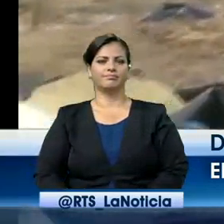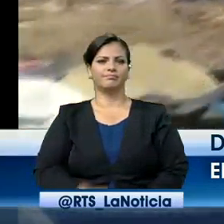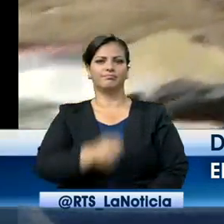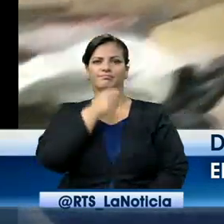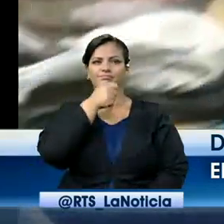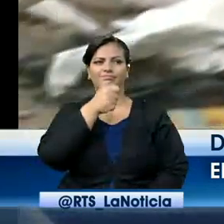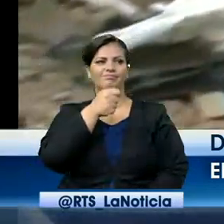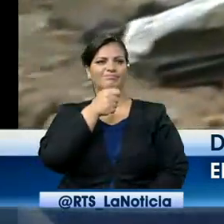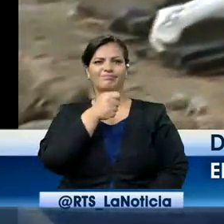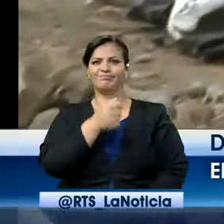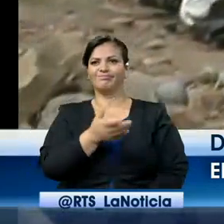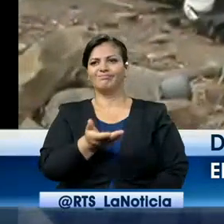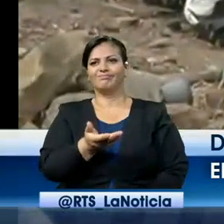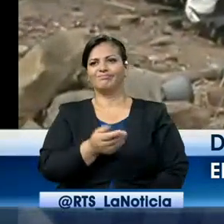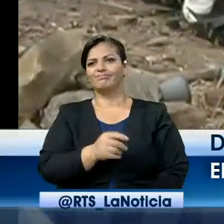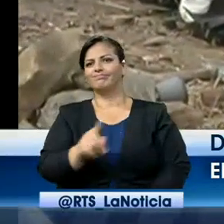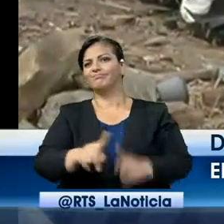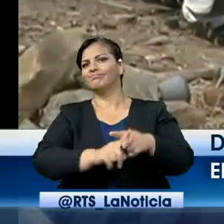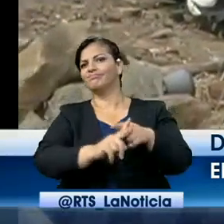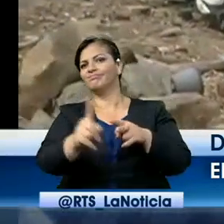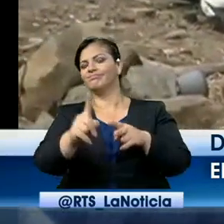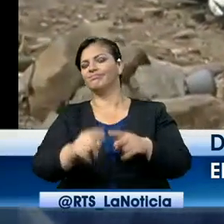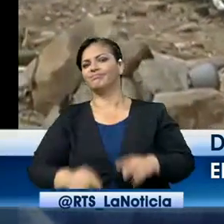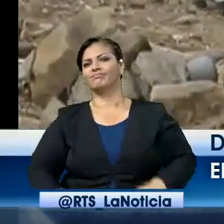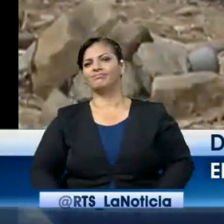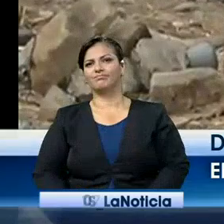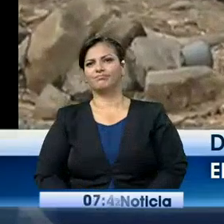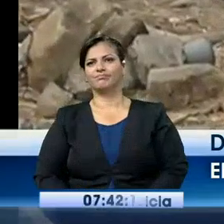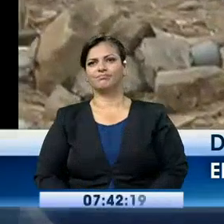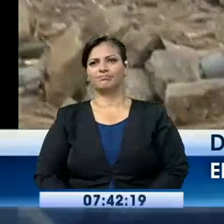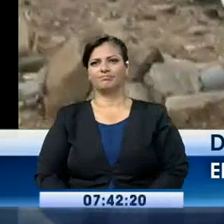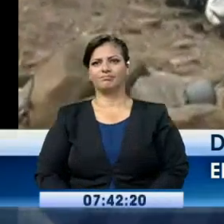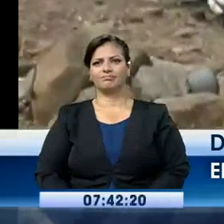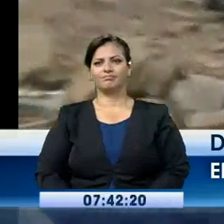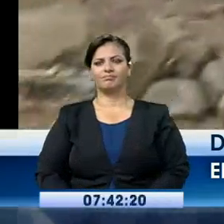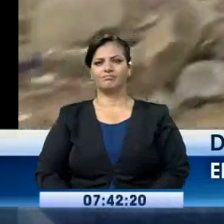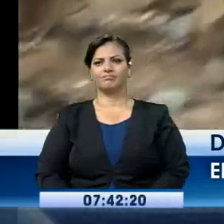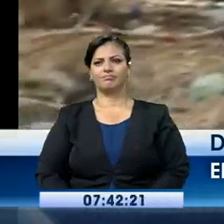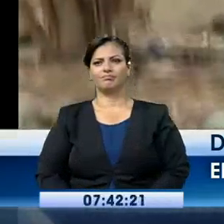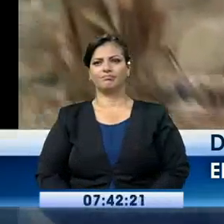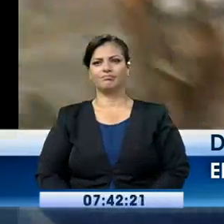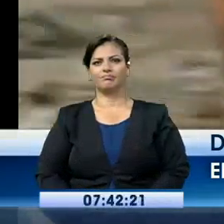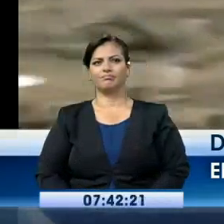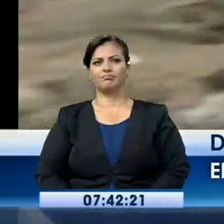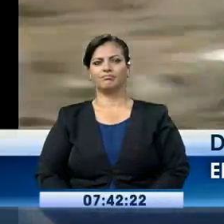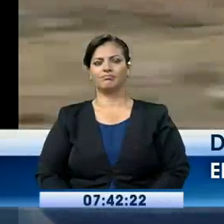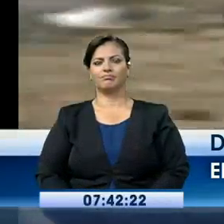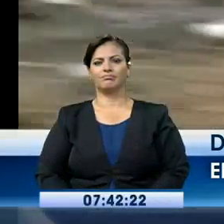dialogar, huyen a las cámaras. Amigo, venga, por favor, a ver, por acá.